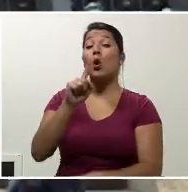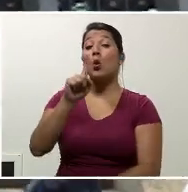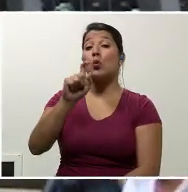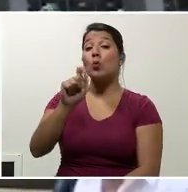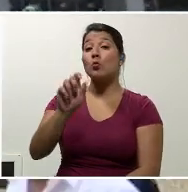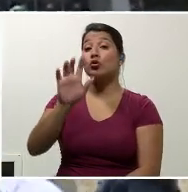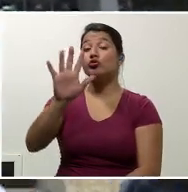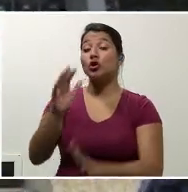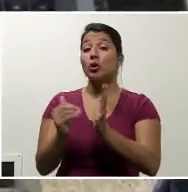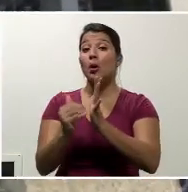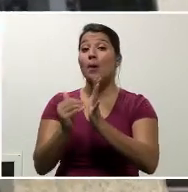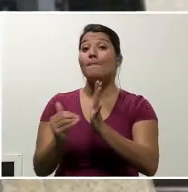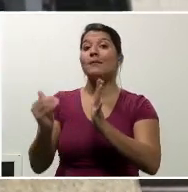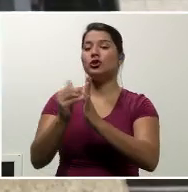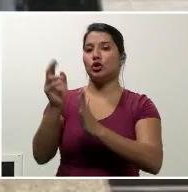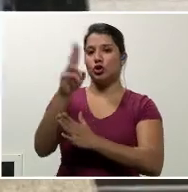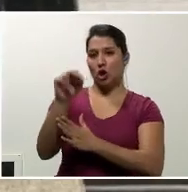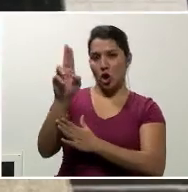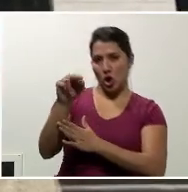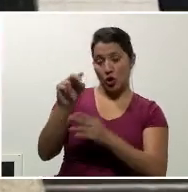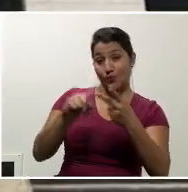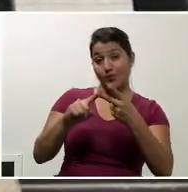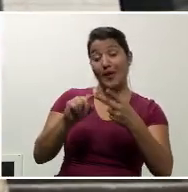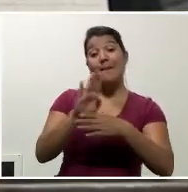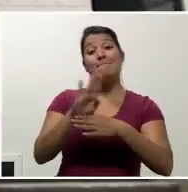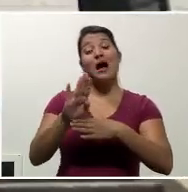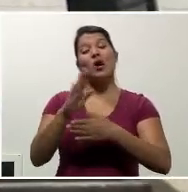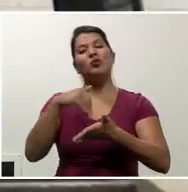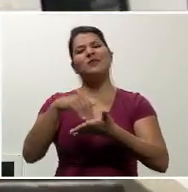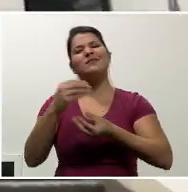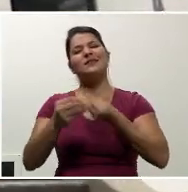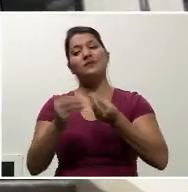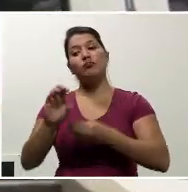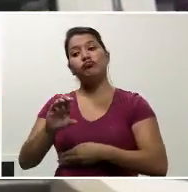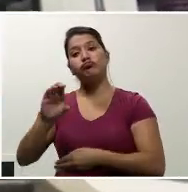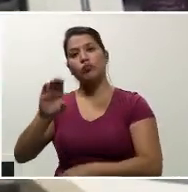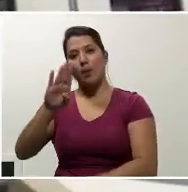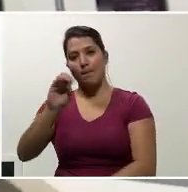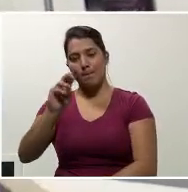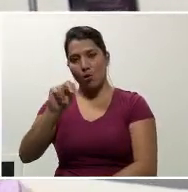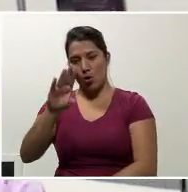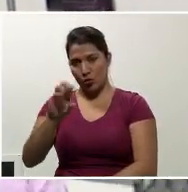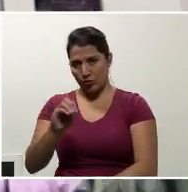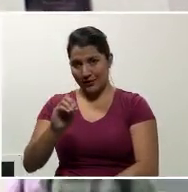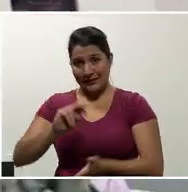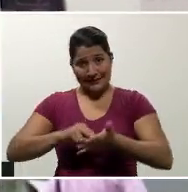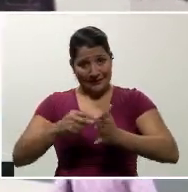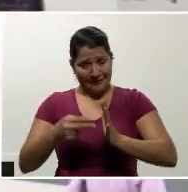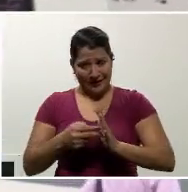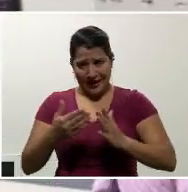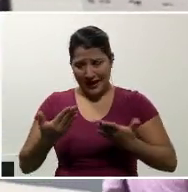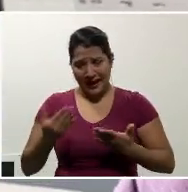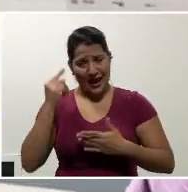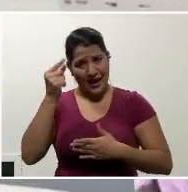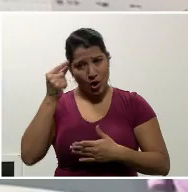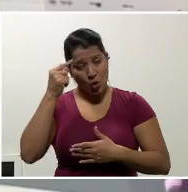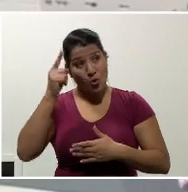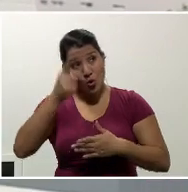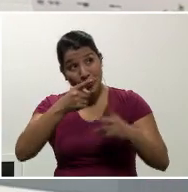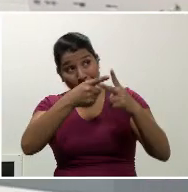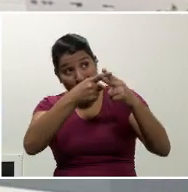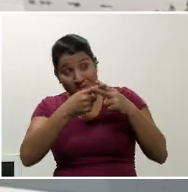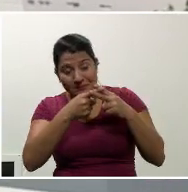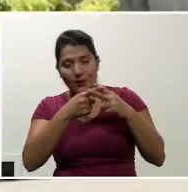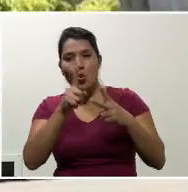Central bonos por 250.000 millones de colones. Esto significa que el gobierno requiere pedir prestados 1,5 millones